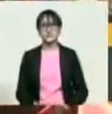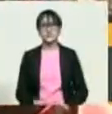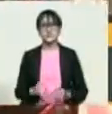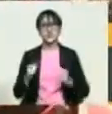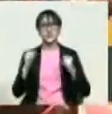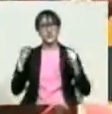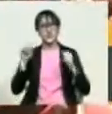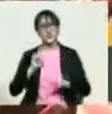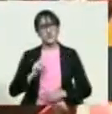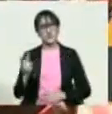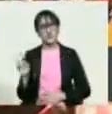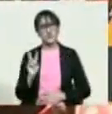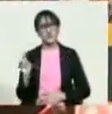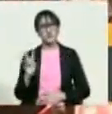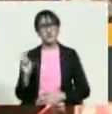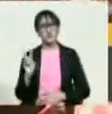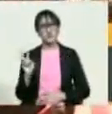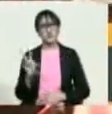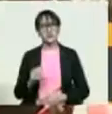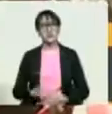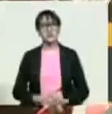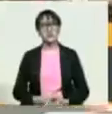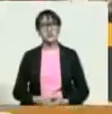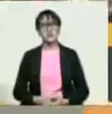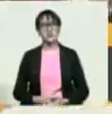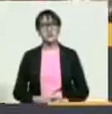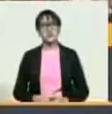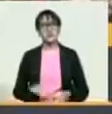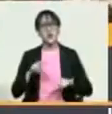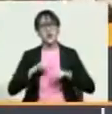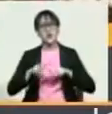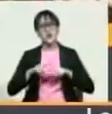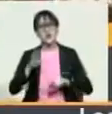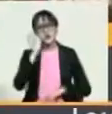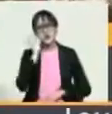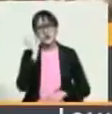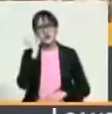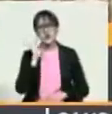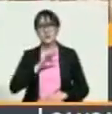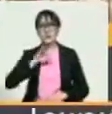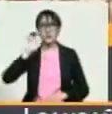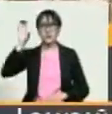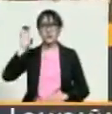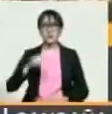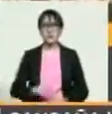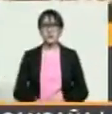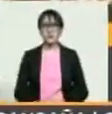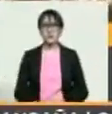venezuela y los niños y niñas de la patria